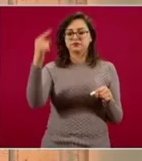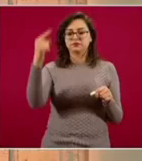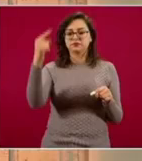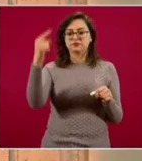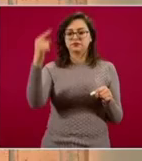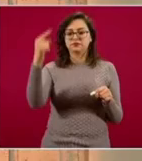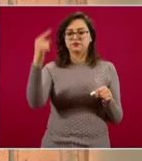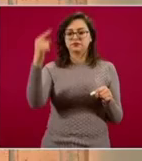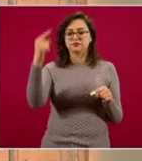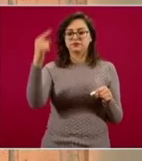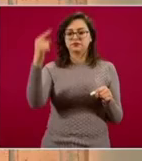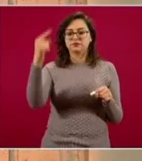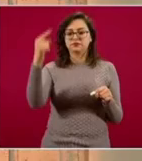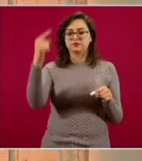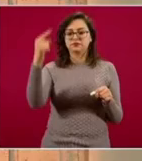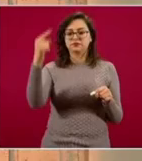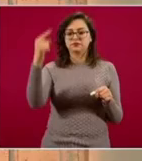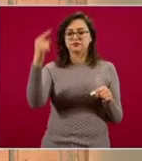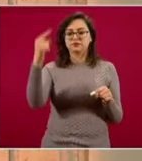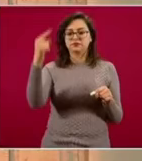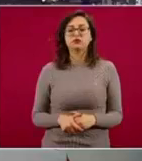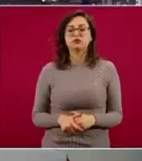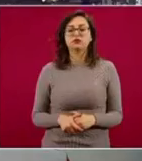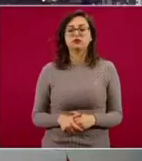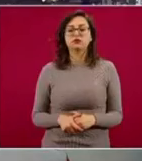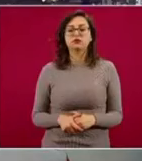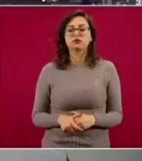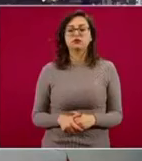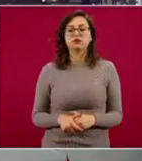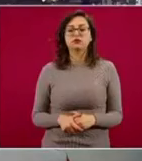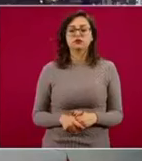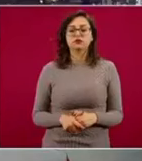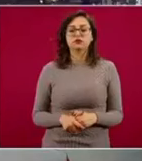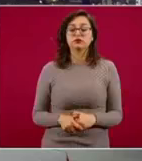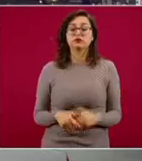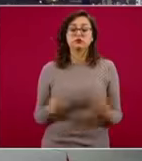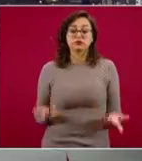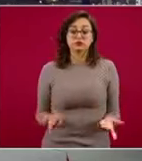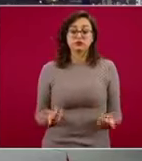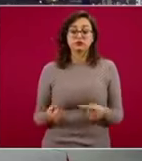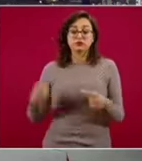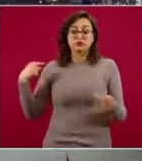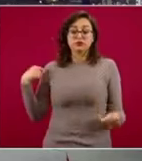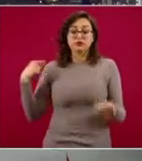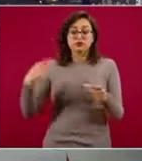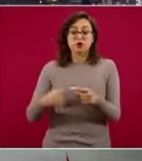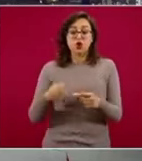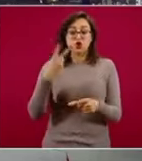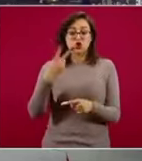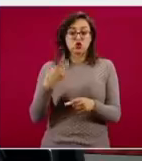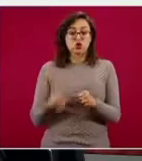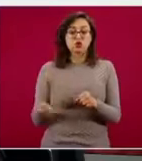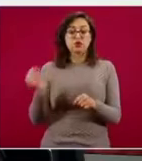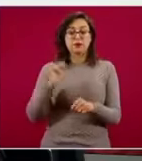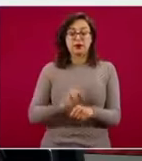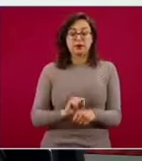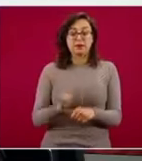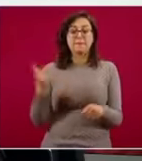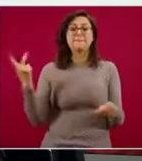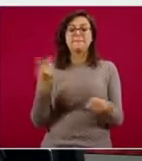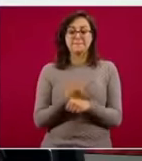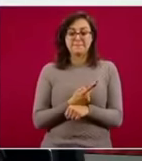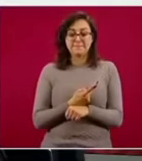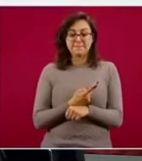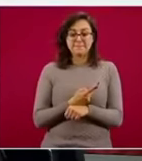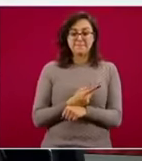está teniendo. Y entonces lo que veíamos es que en las últimas 2 semanas volvíamos a presentar una tendencia